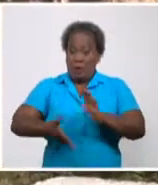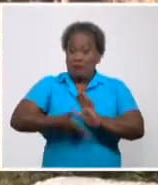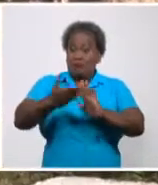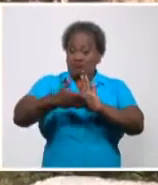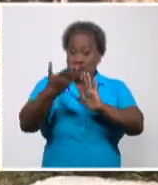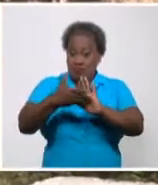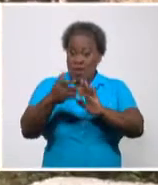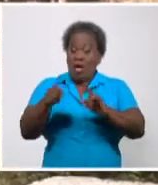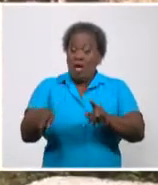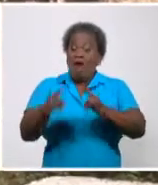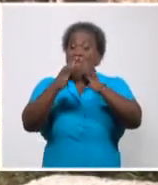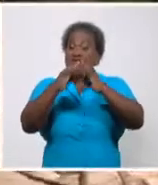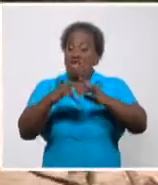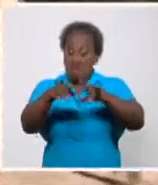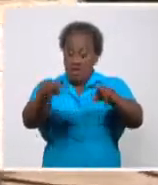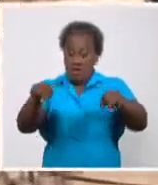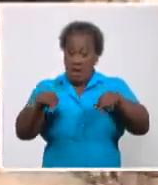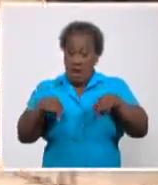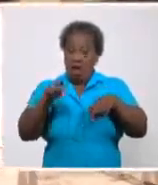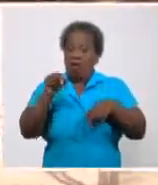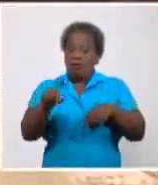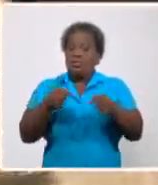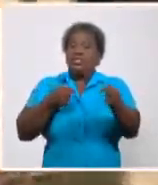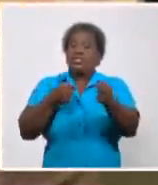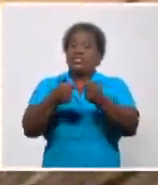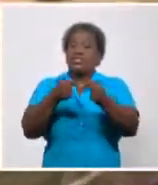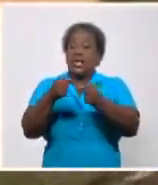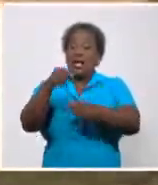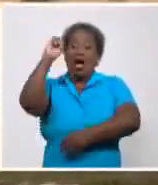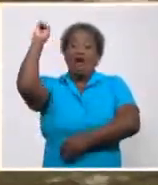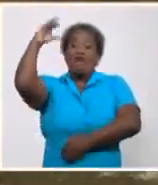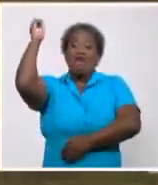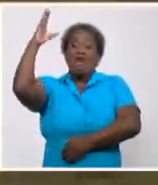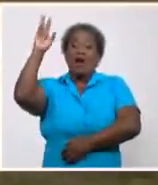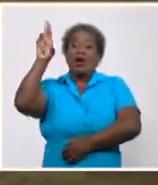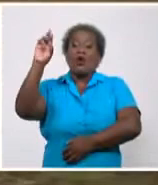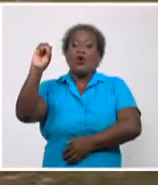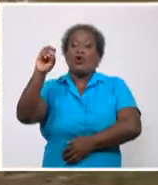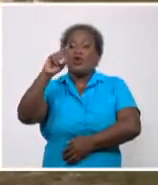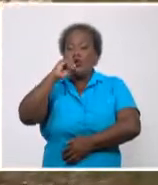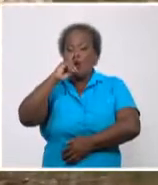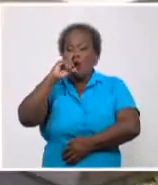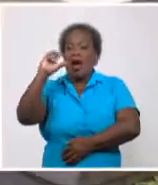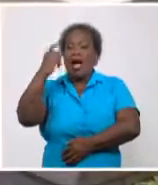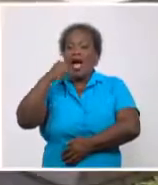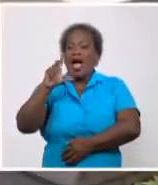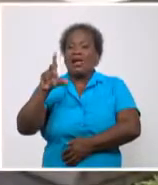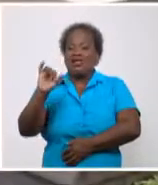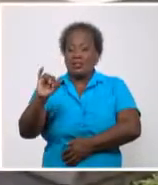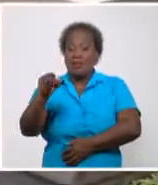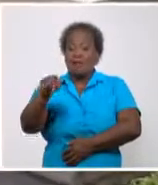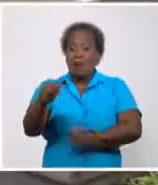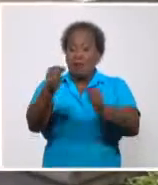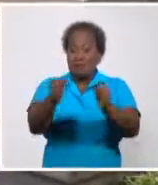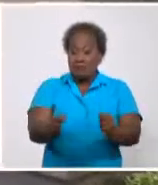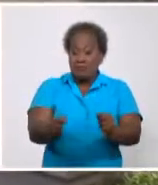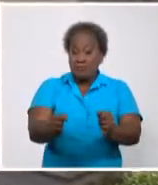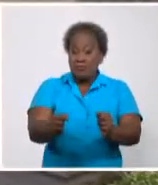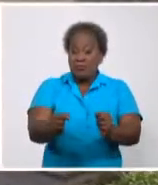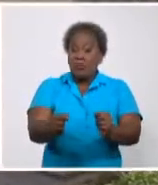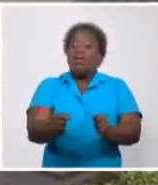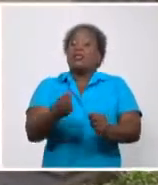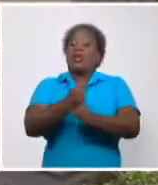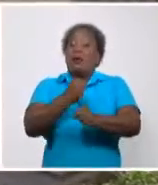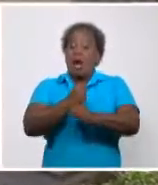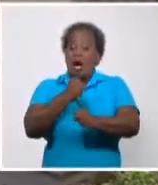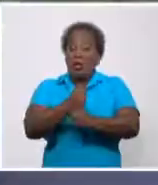los constructores muy cerca del faro roncal y para alojar a los trabajadores que enfrenten los nuevos proyectos